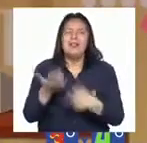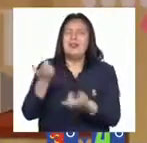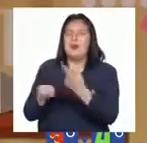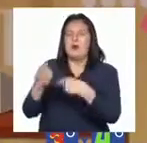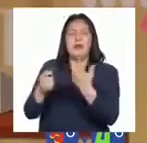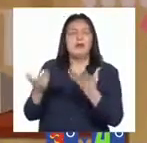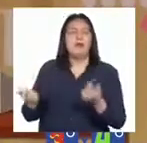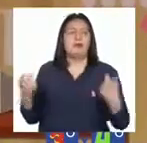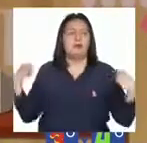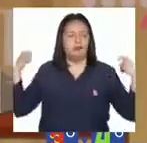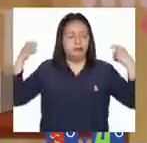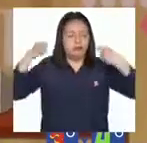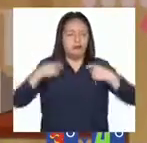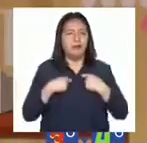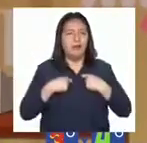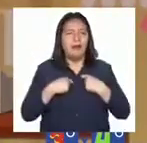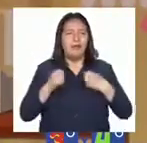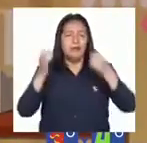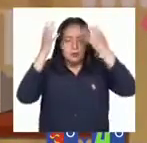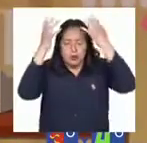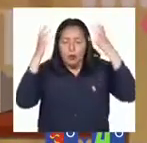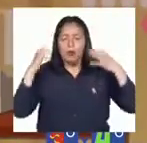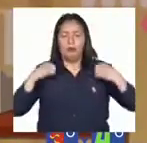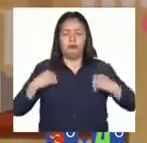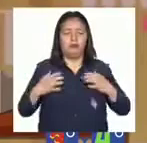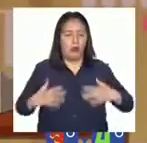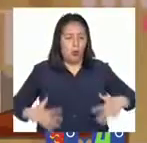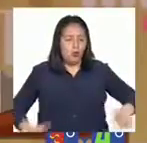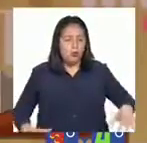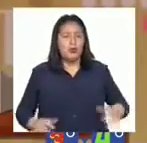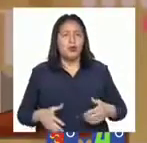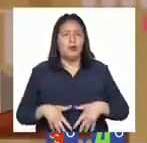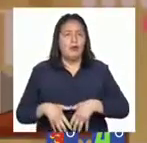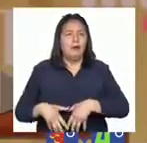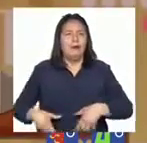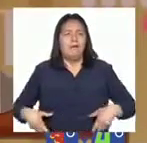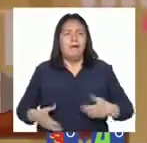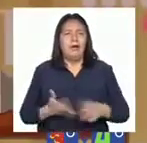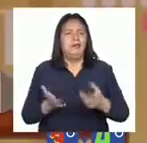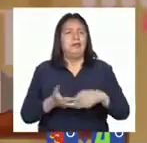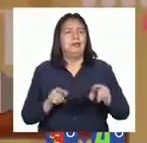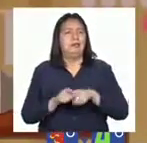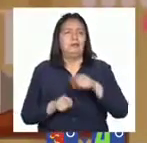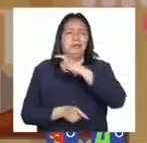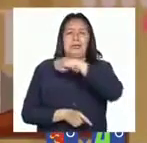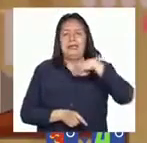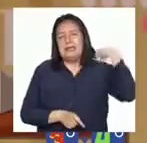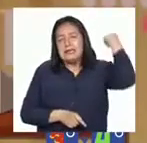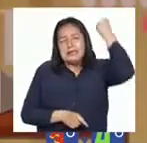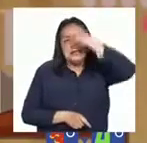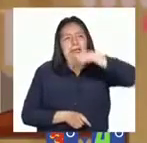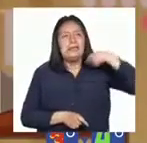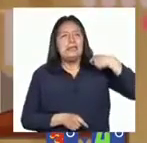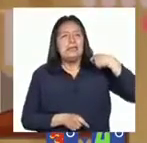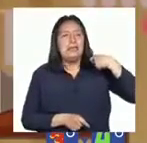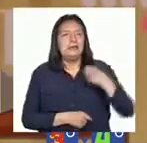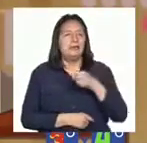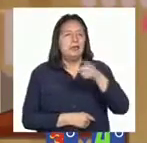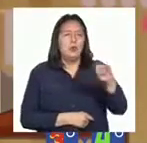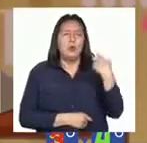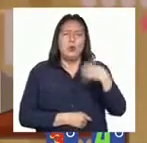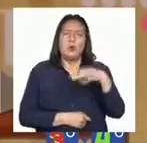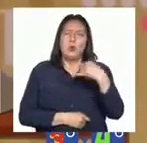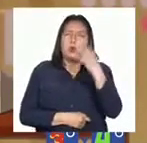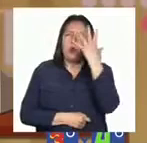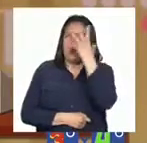son las mantas, los ponchos, las fajas y las chalinas. Estos